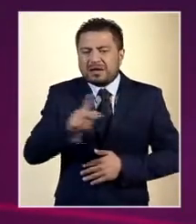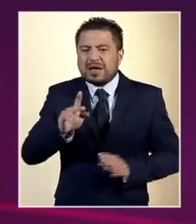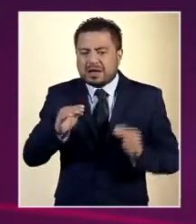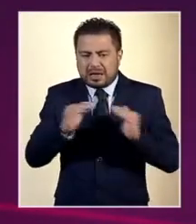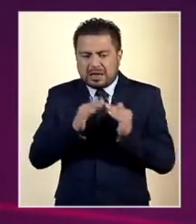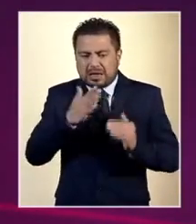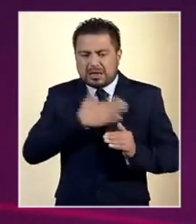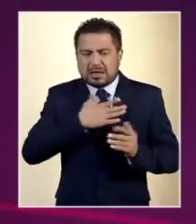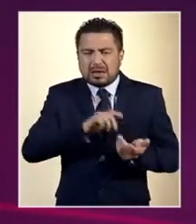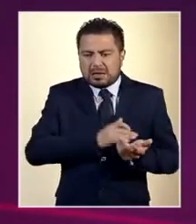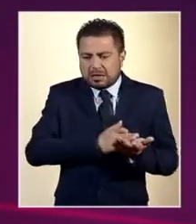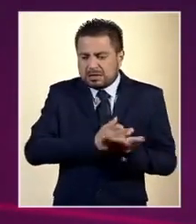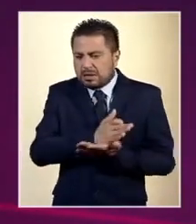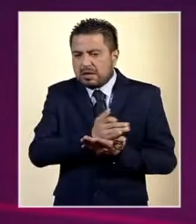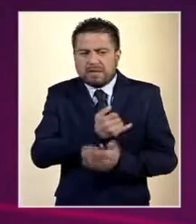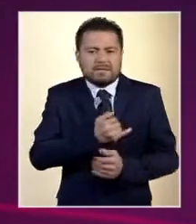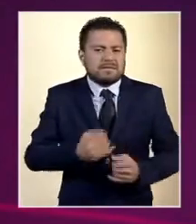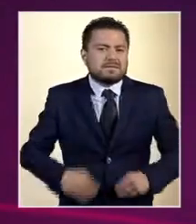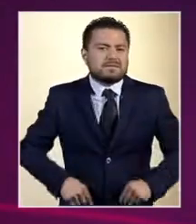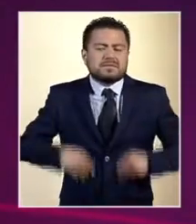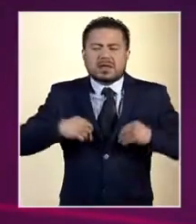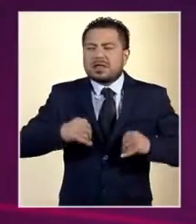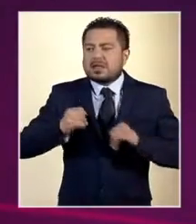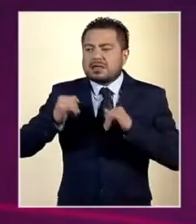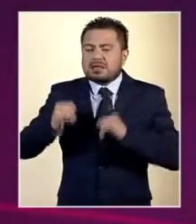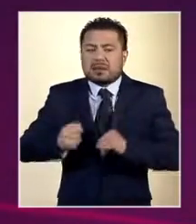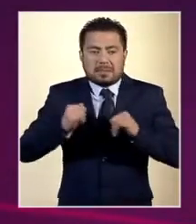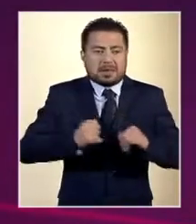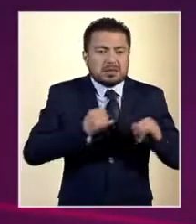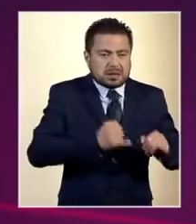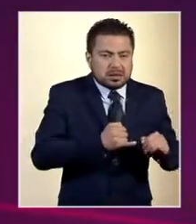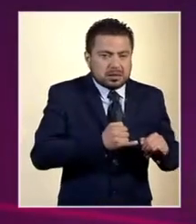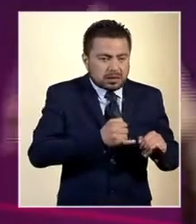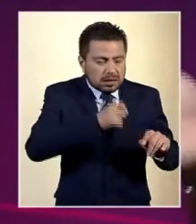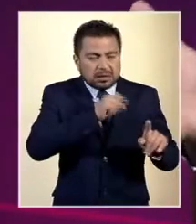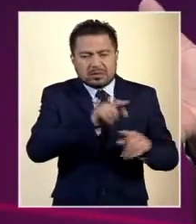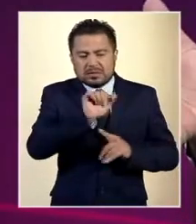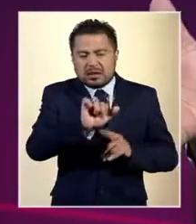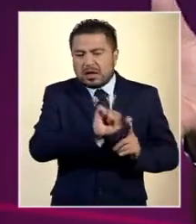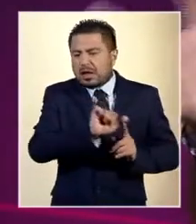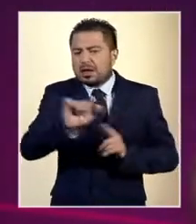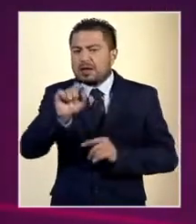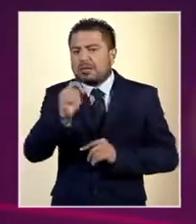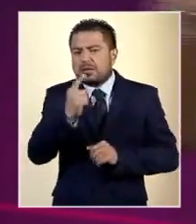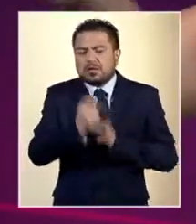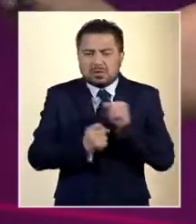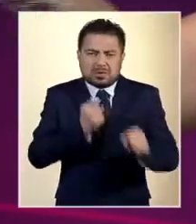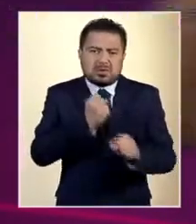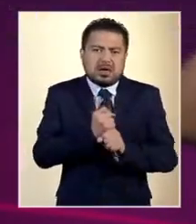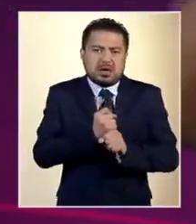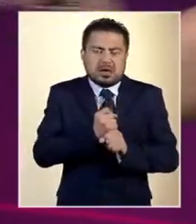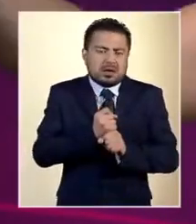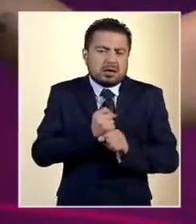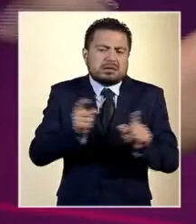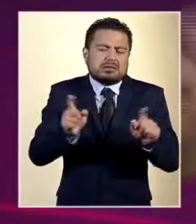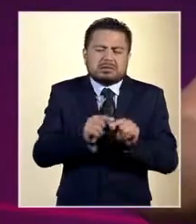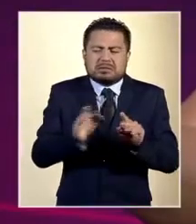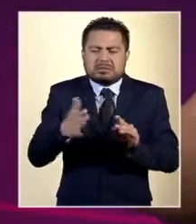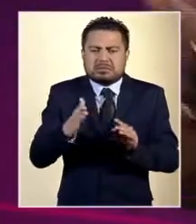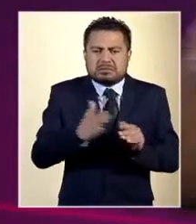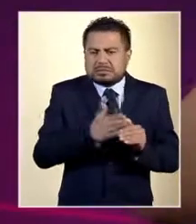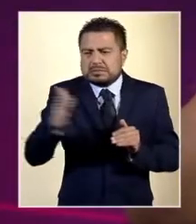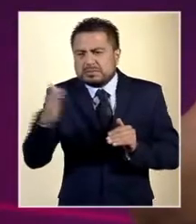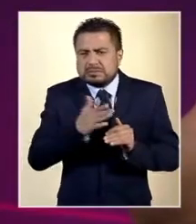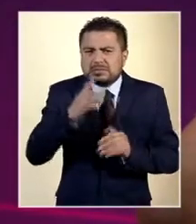casa de transición a la vida independiente. Pueden estar ahí entre los 16 y los 21 años, digamos, es como el rango